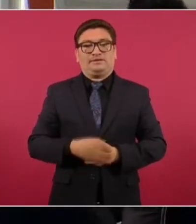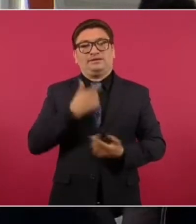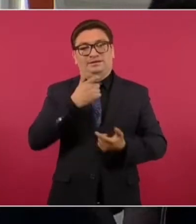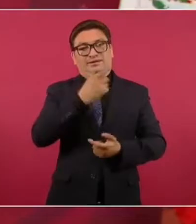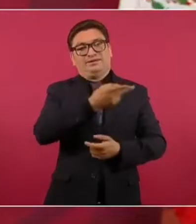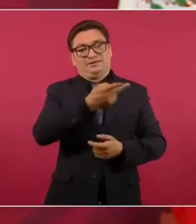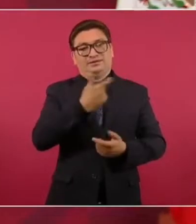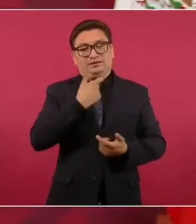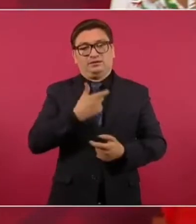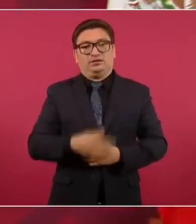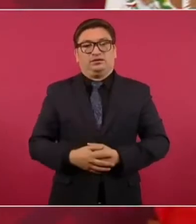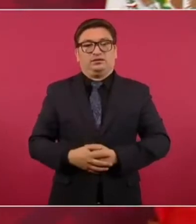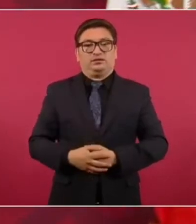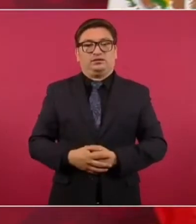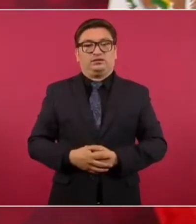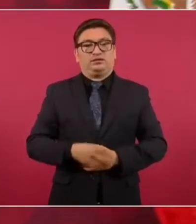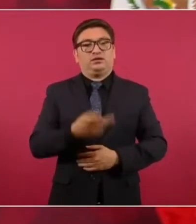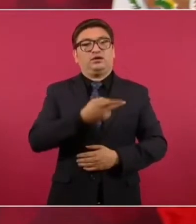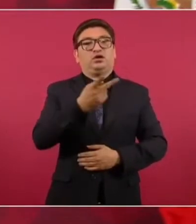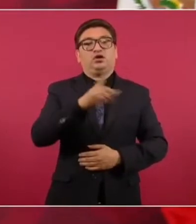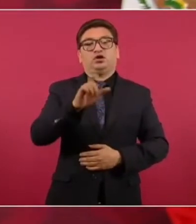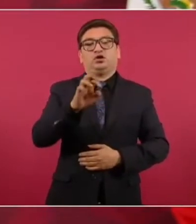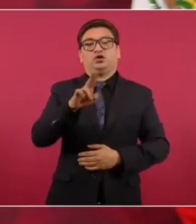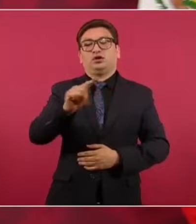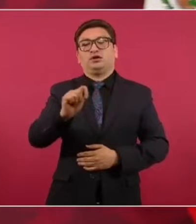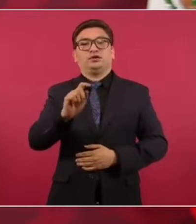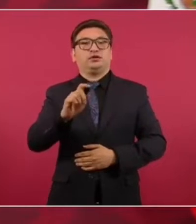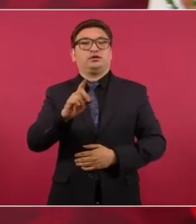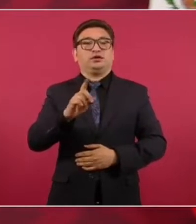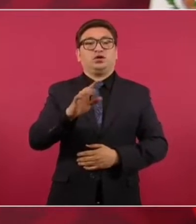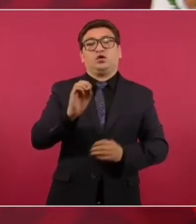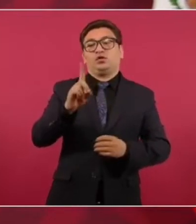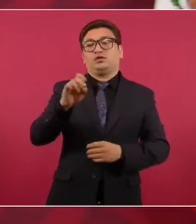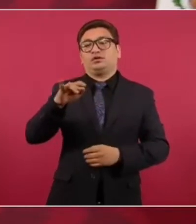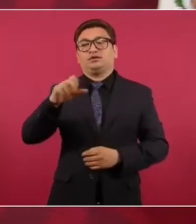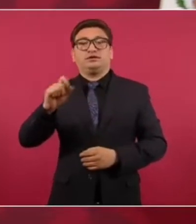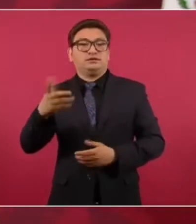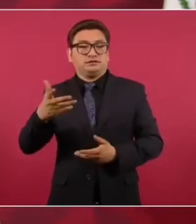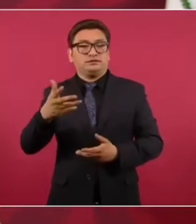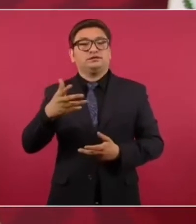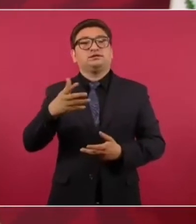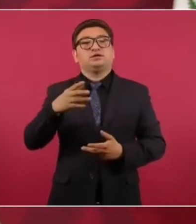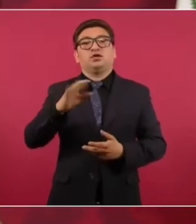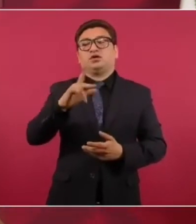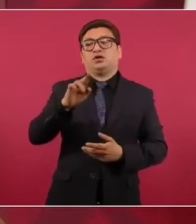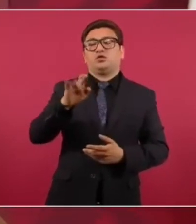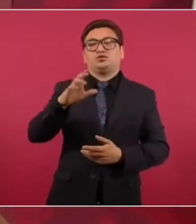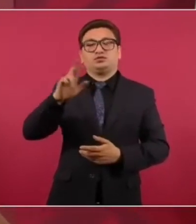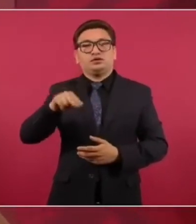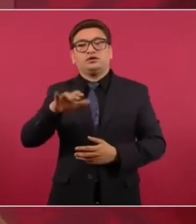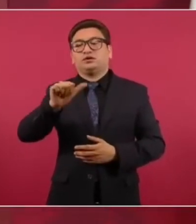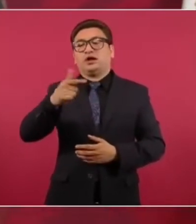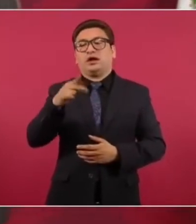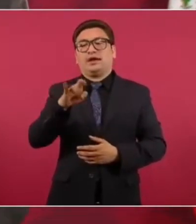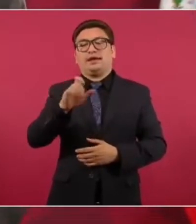o con lo de Mola, con Denise Dresser, o con Krauser, o con